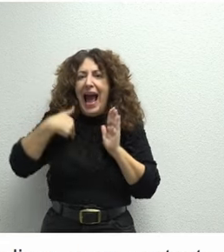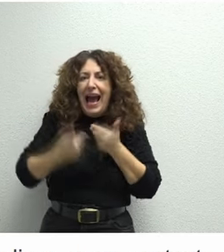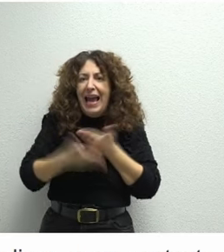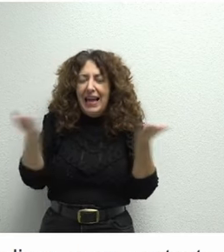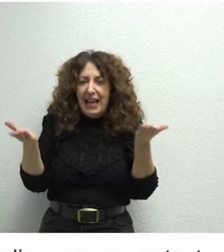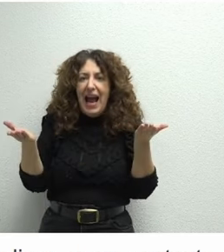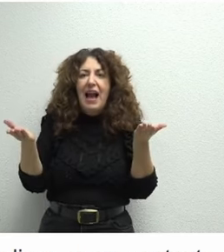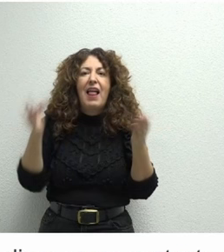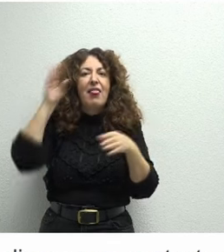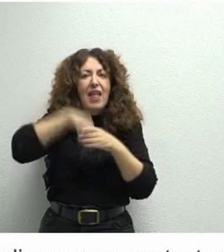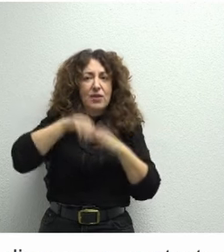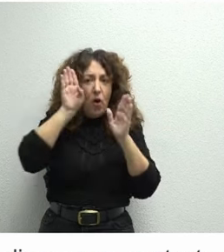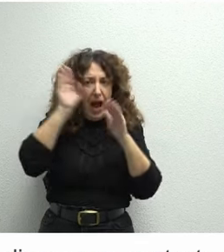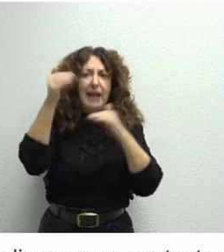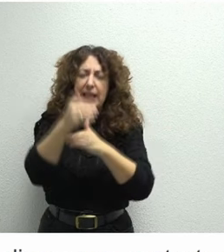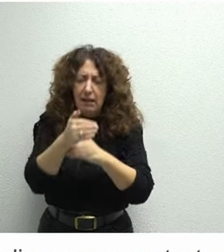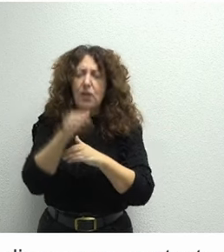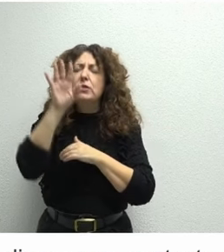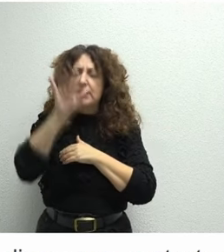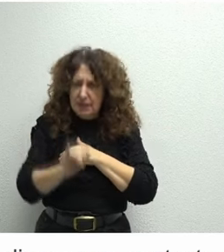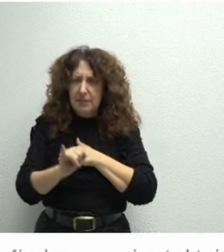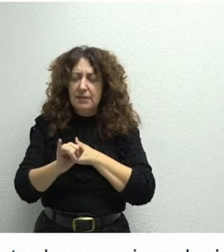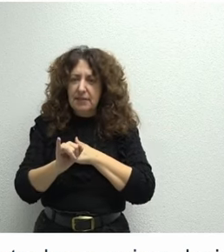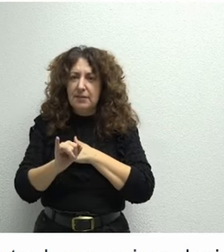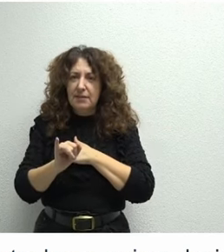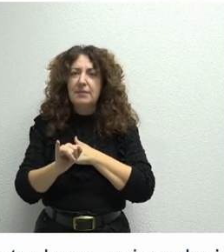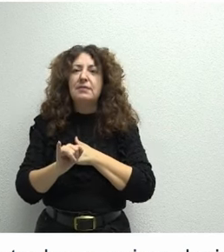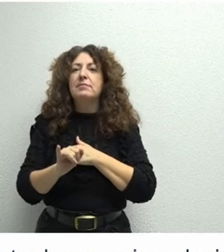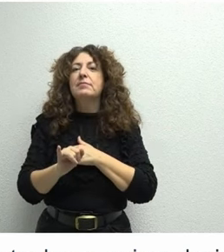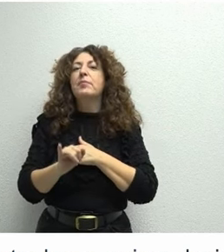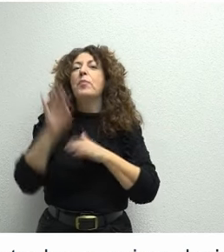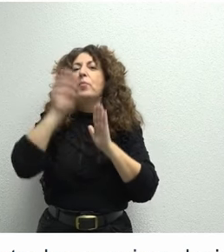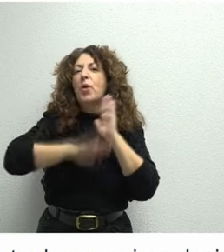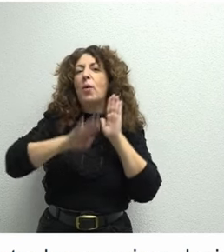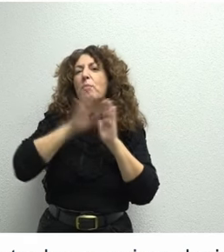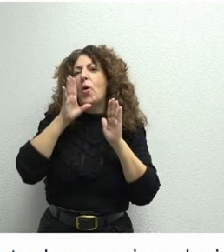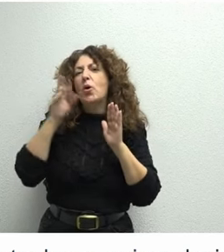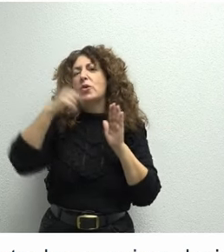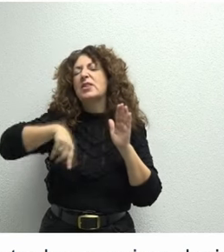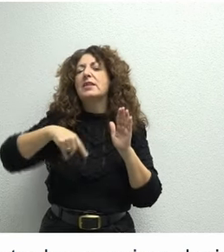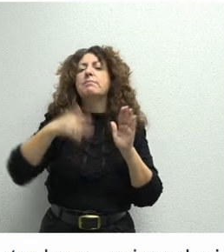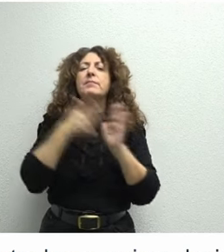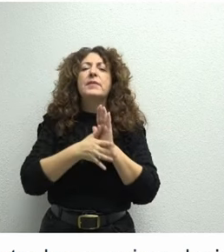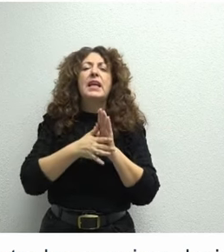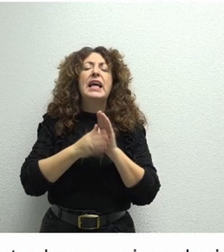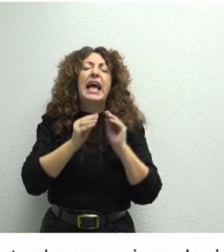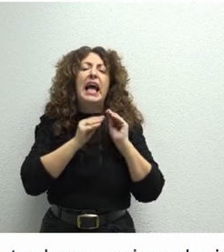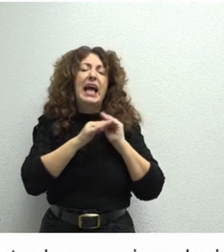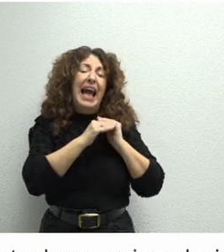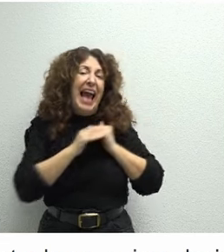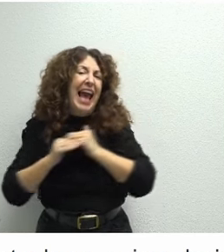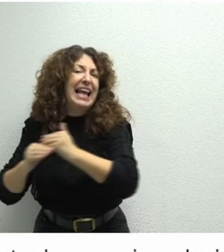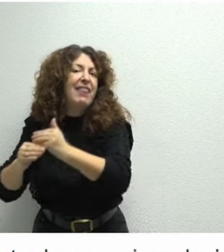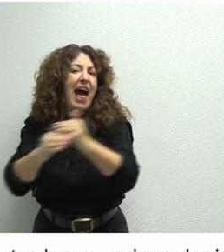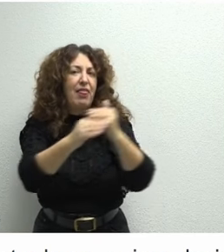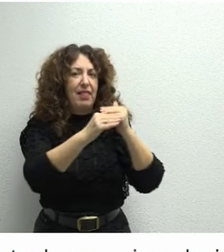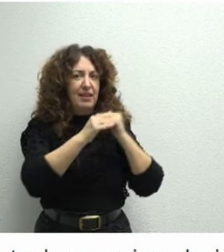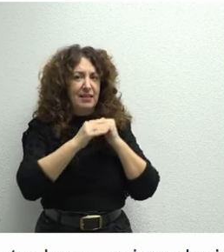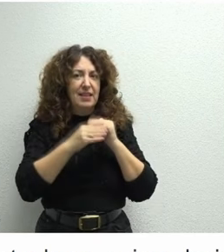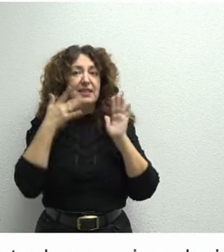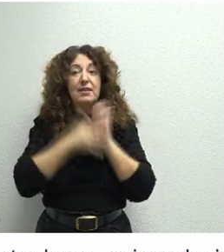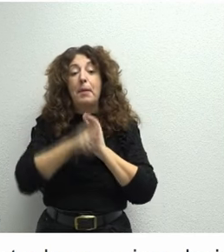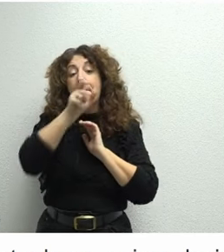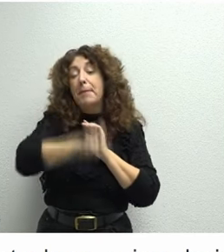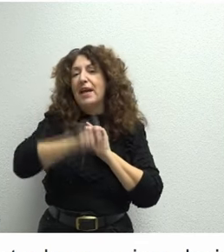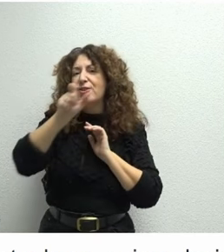programa de atención sí específico porque entendemos que la equidad tiene que ver con dar a cada uno lo